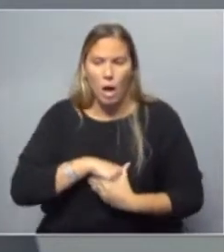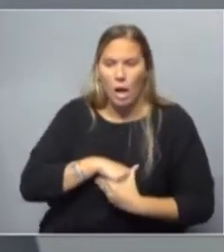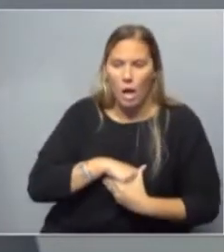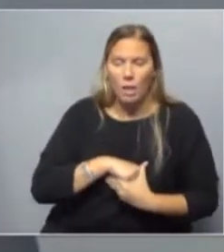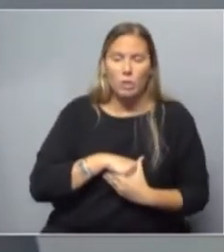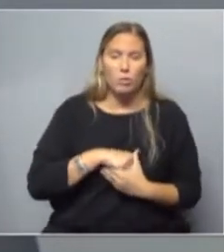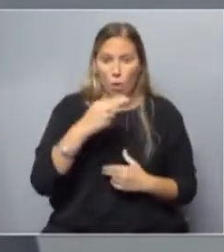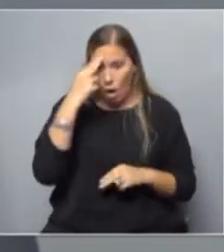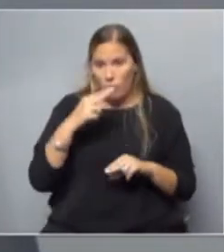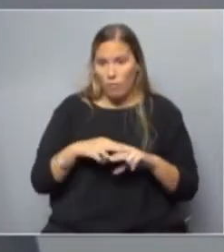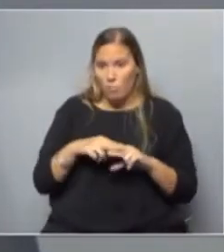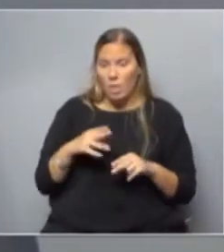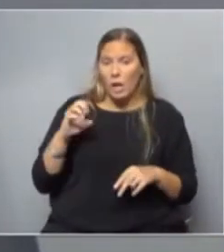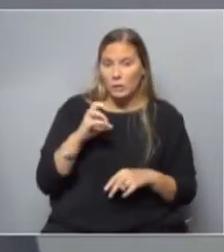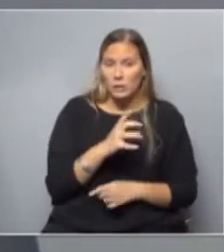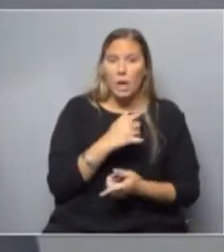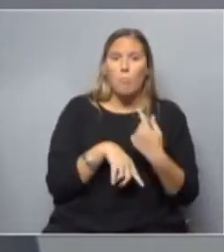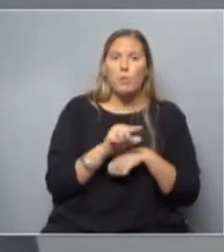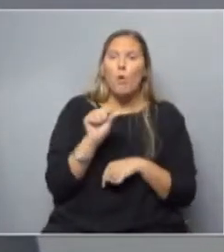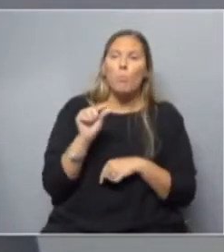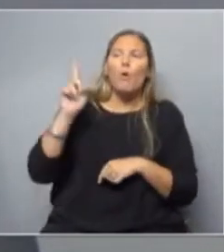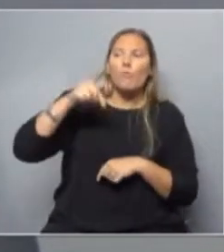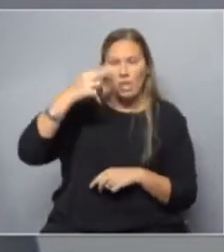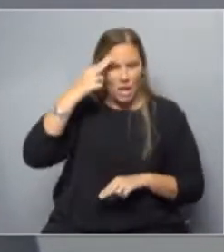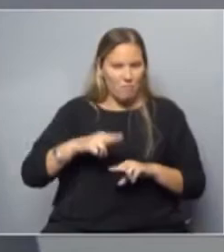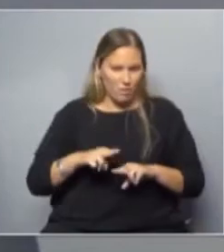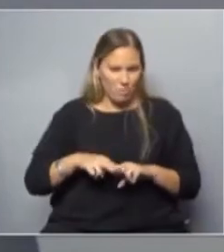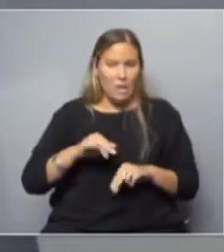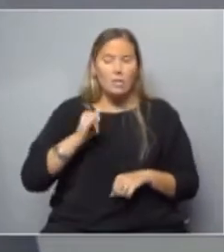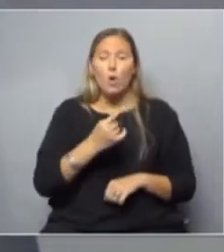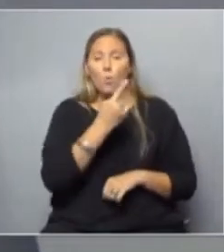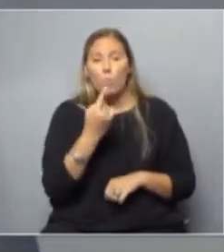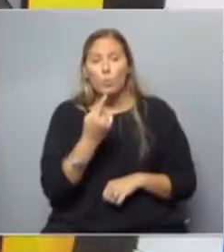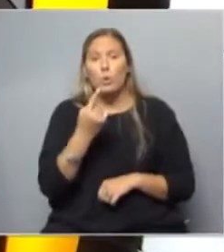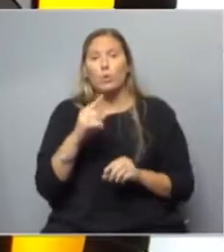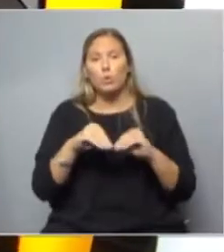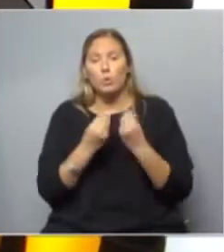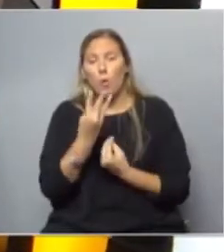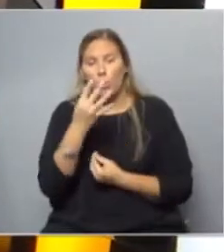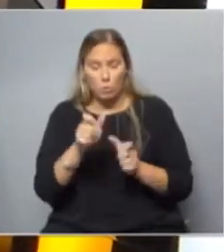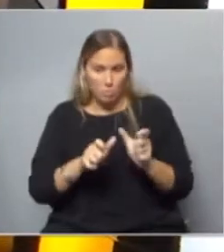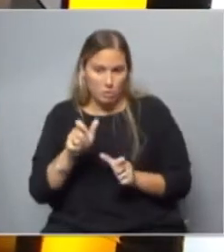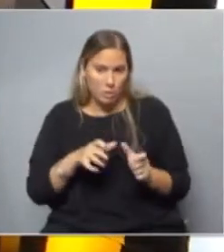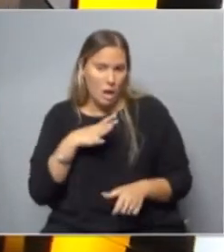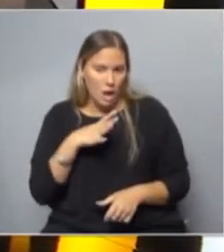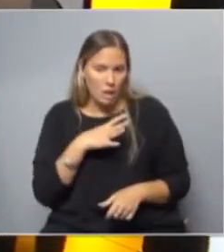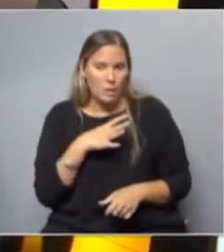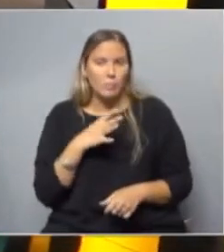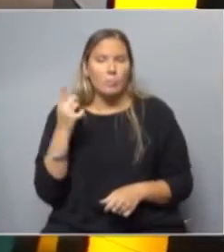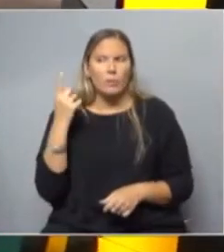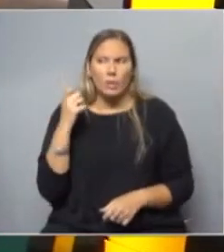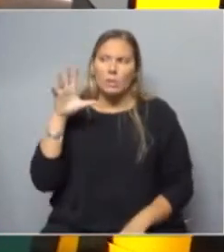la tuberculosis, pero bueno, son pocos los que desarrollan la enfermedad. Sí, 1 cada 4. Y incluso, por ejemplo, ahora yo justo ayer